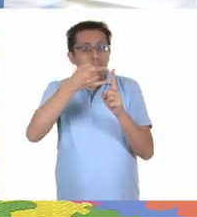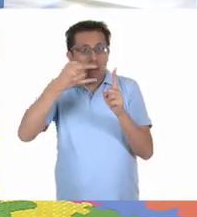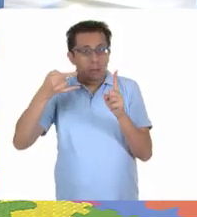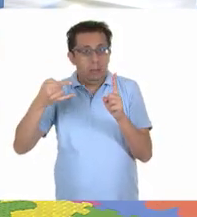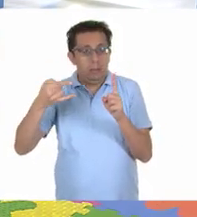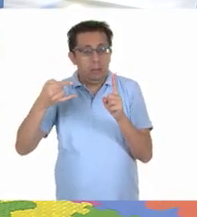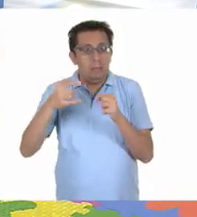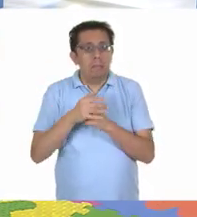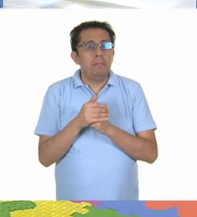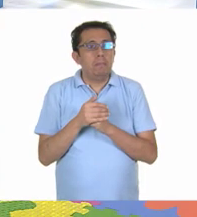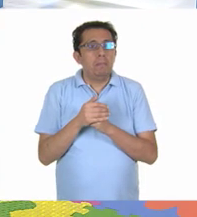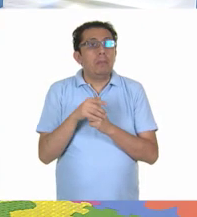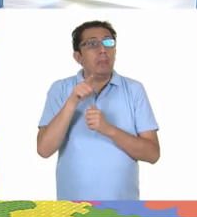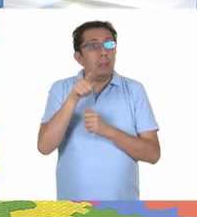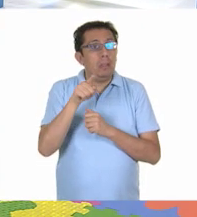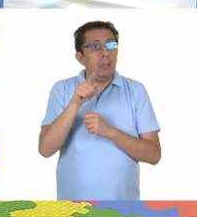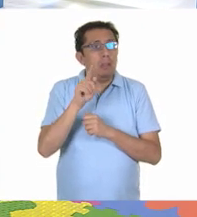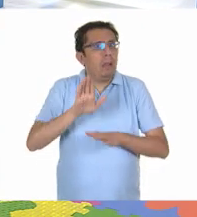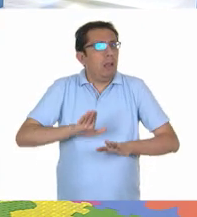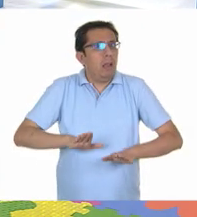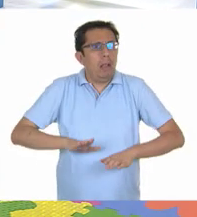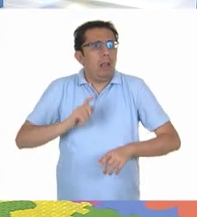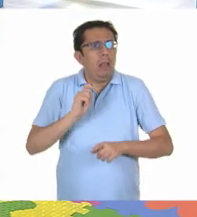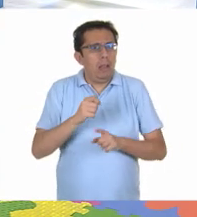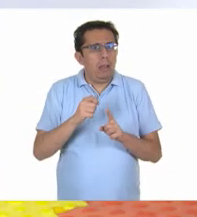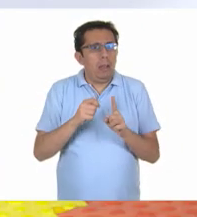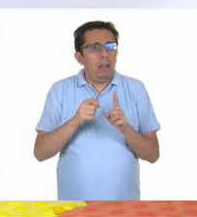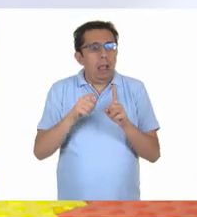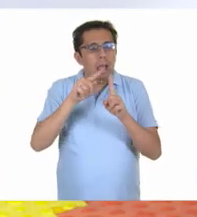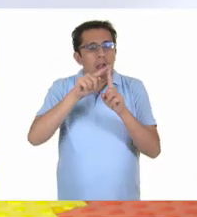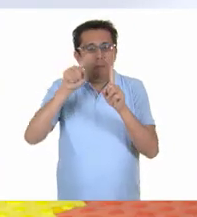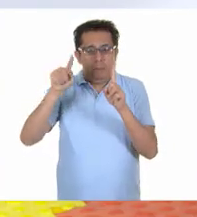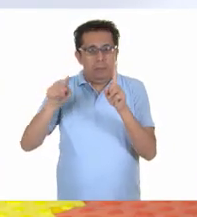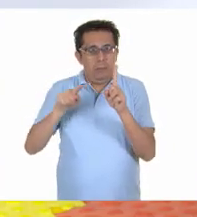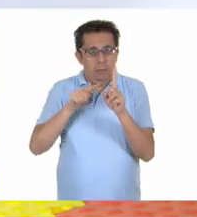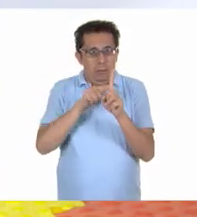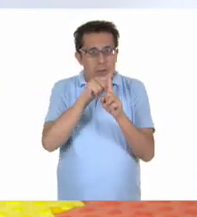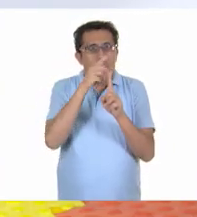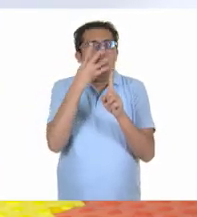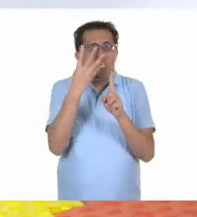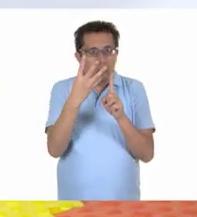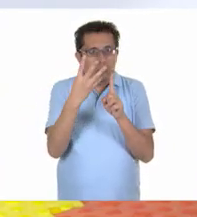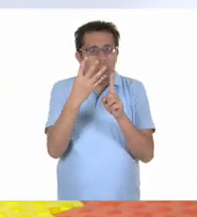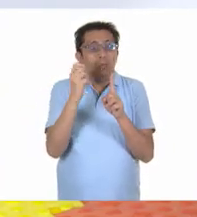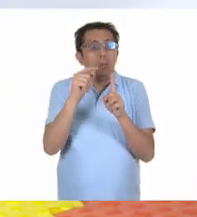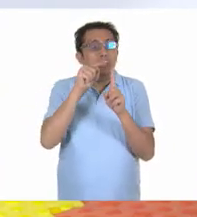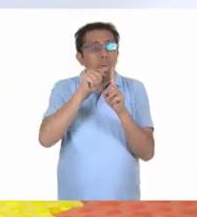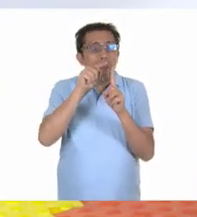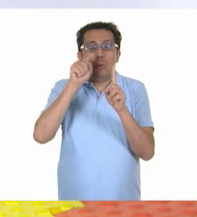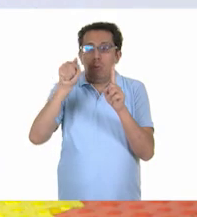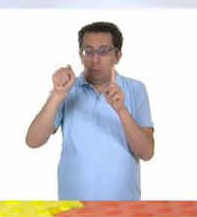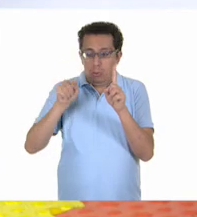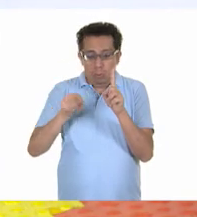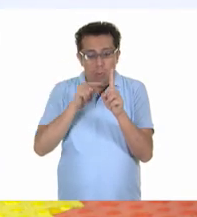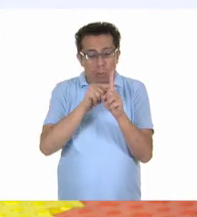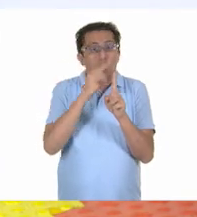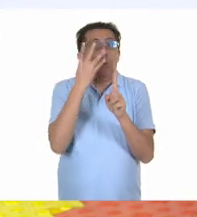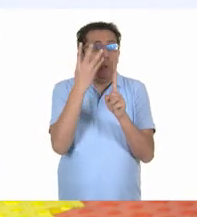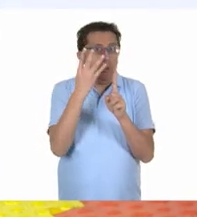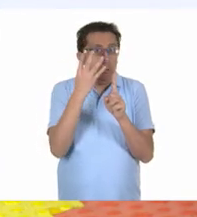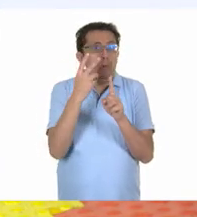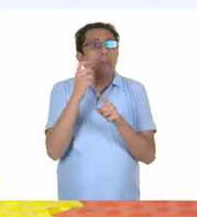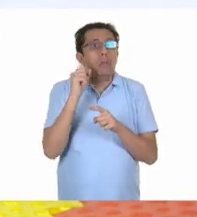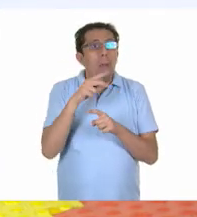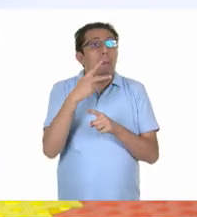también utilizamos en este caso rectángulos. Los rectángulos también tienen cuatro lados o aristas